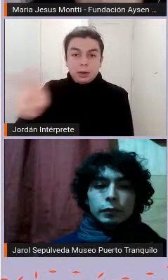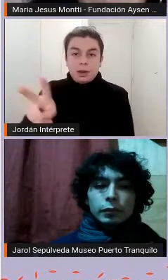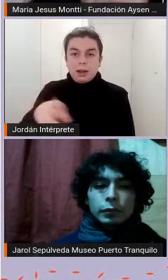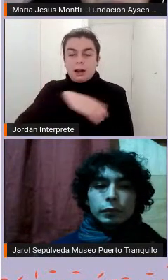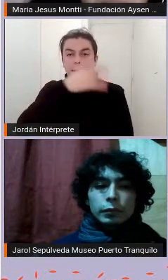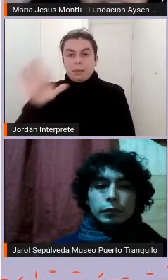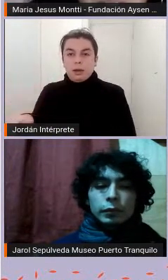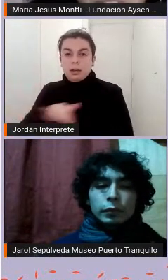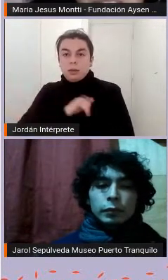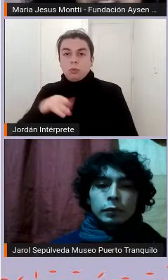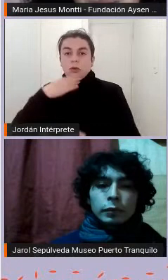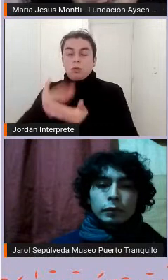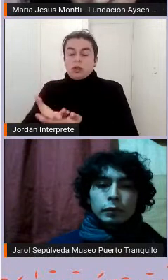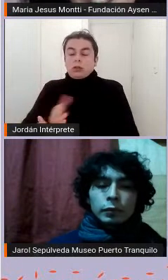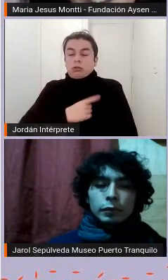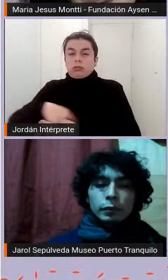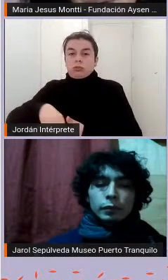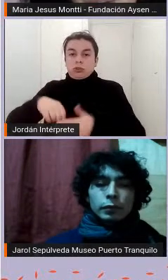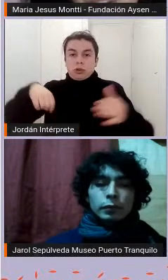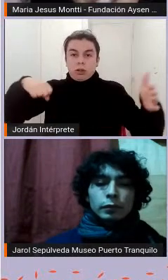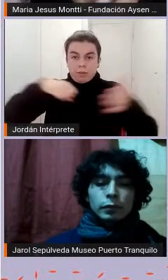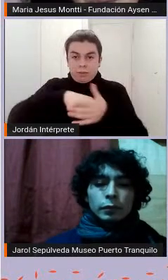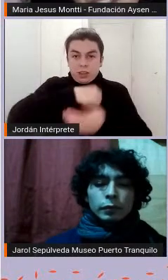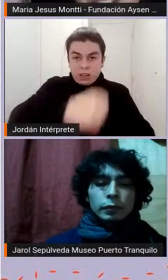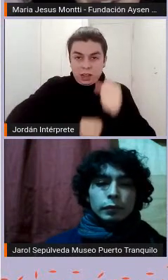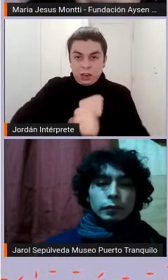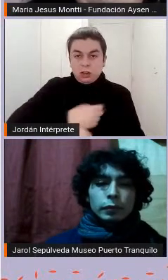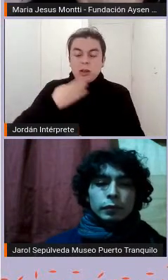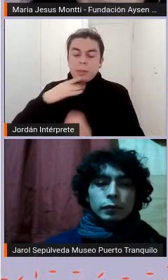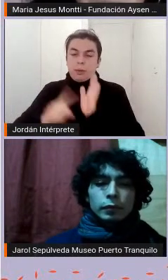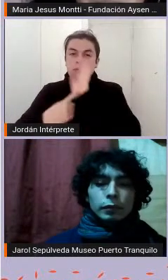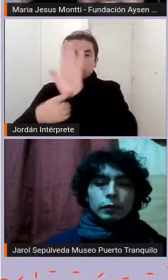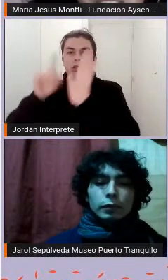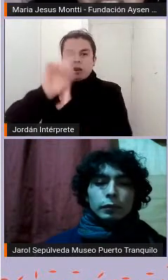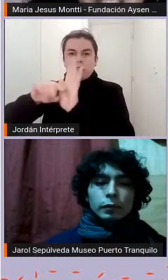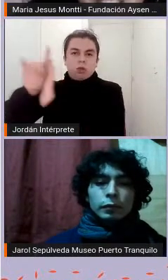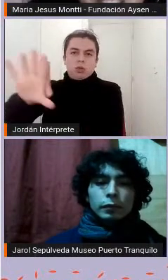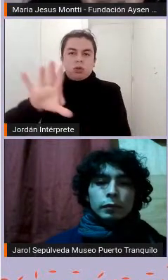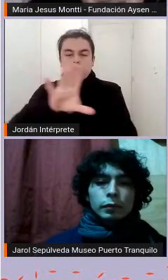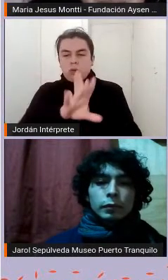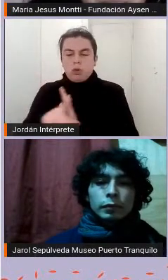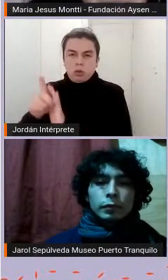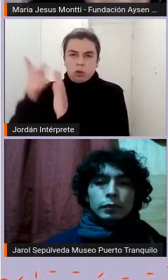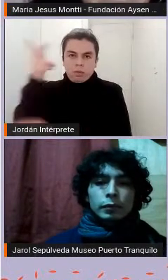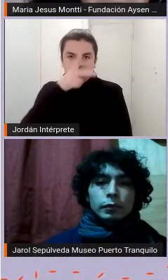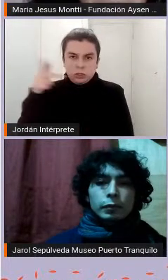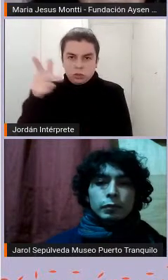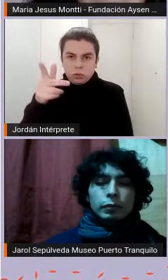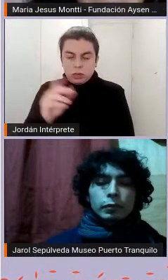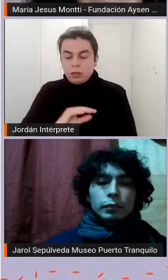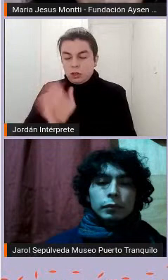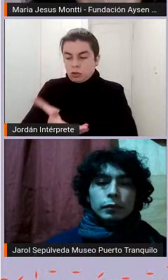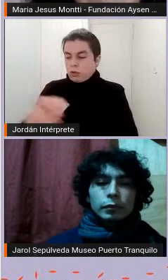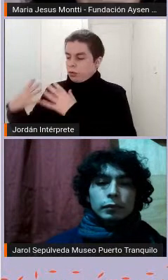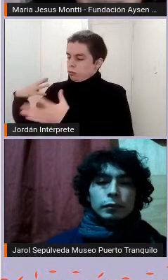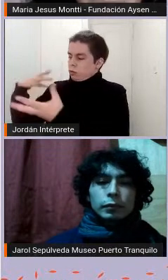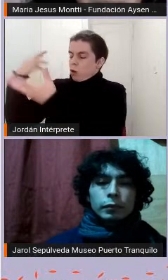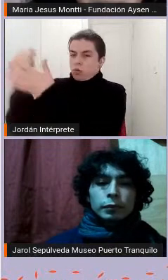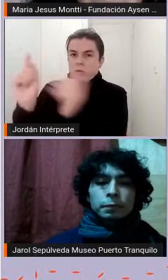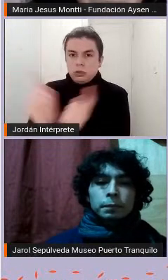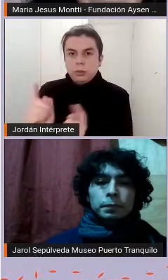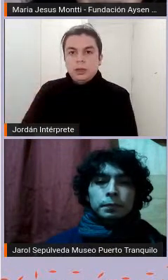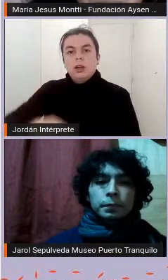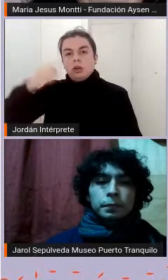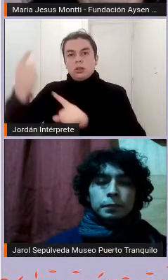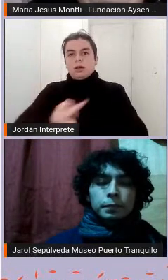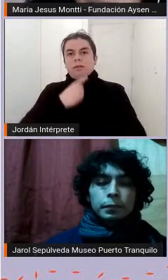un trabajo audiovisual que va a mostrar todo lo que ha sucedido este año. Así que, bueno, una vez más, agradecer al Museo Violeta Parra